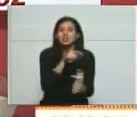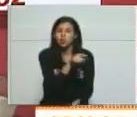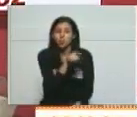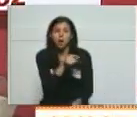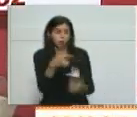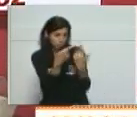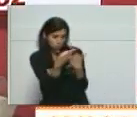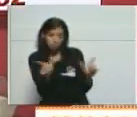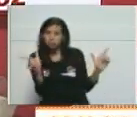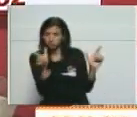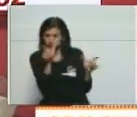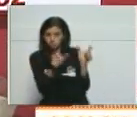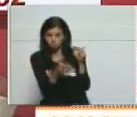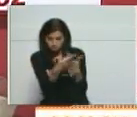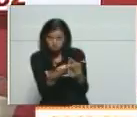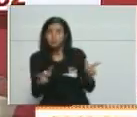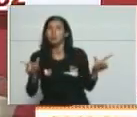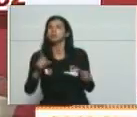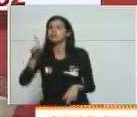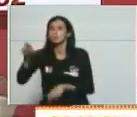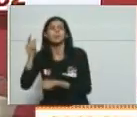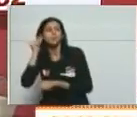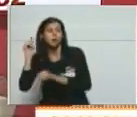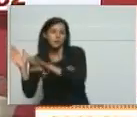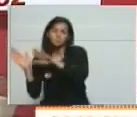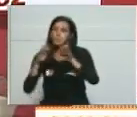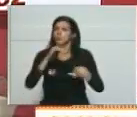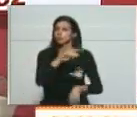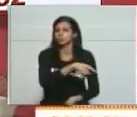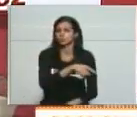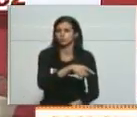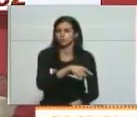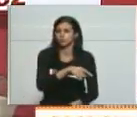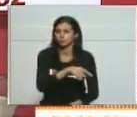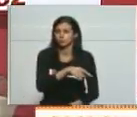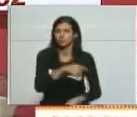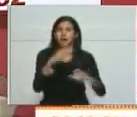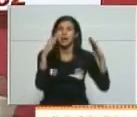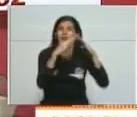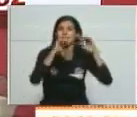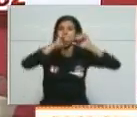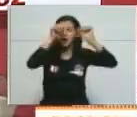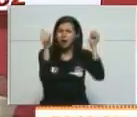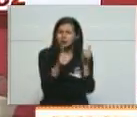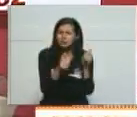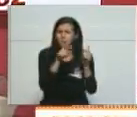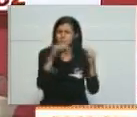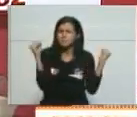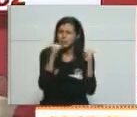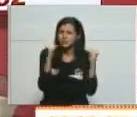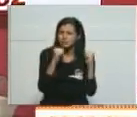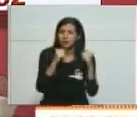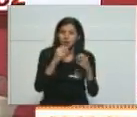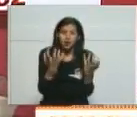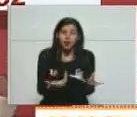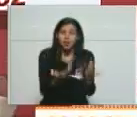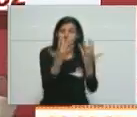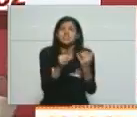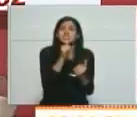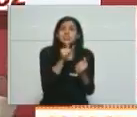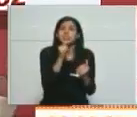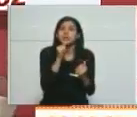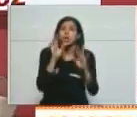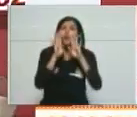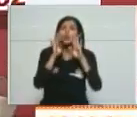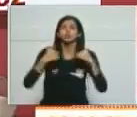cometiendo es cómplice de ese delito. La casa del artesano que incendiaron en Mérida, confesaron ellos mismos y le